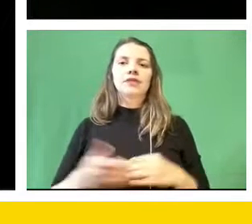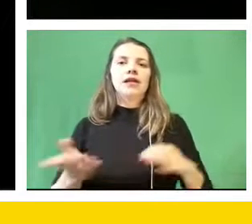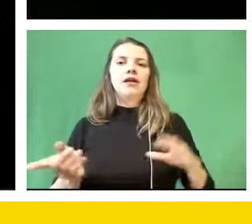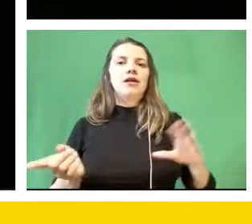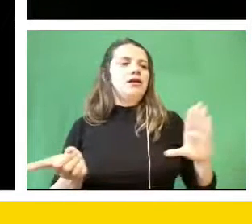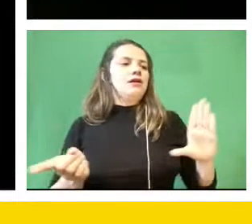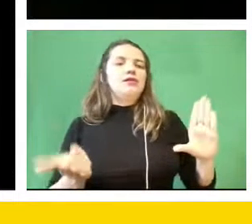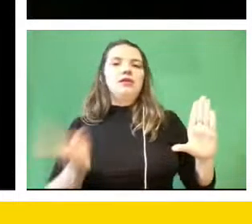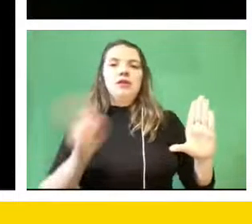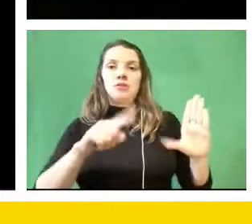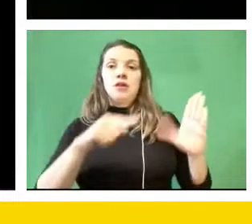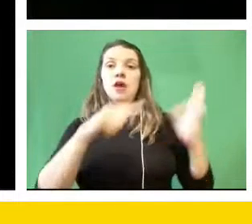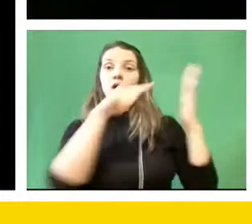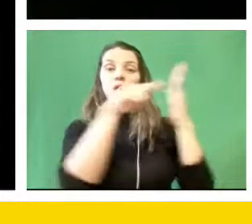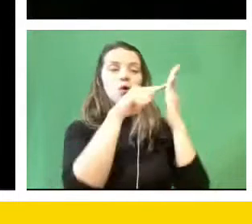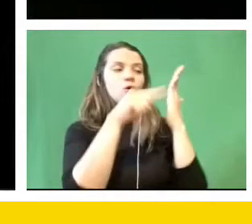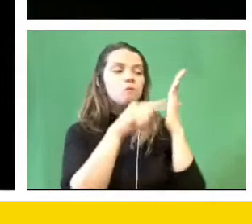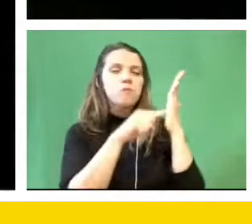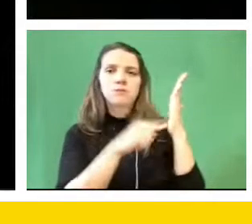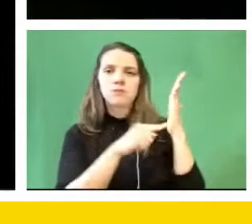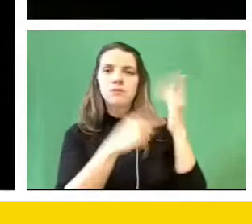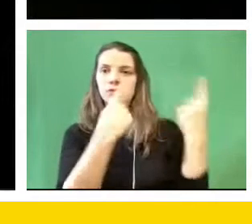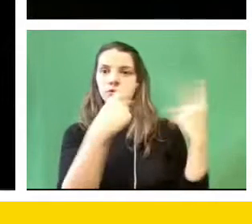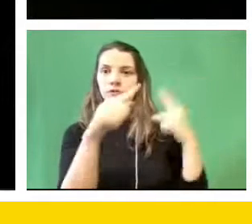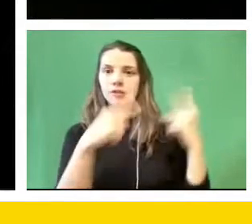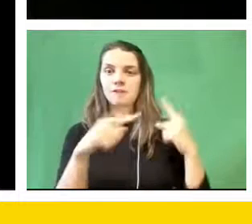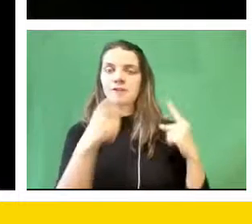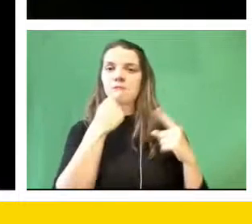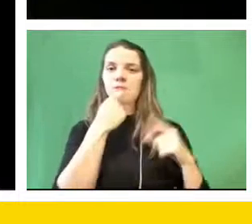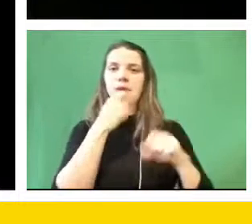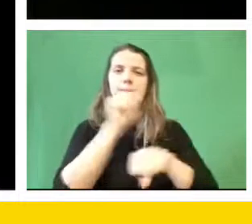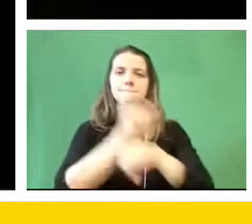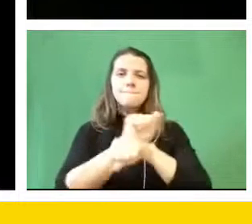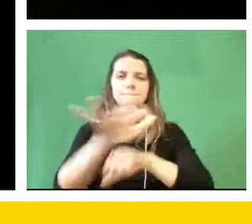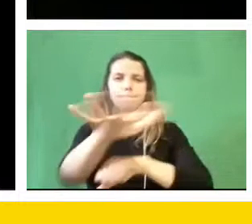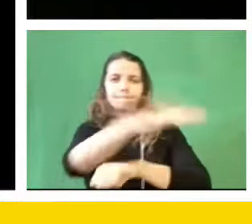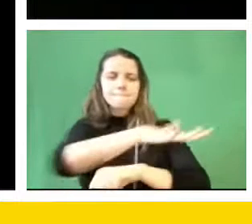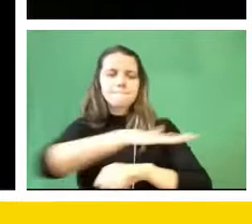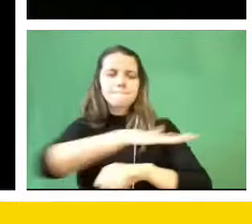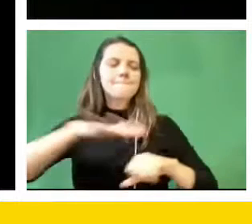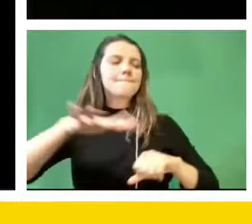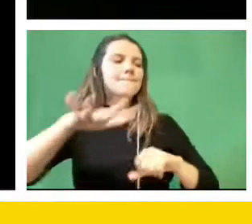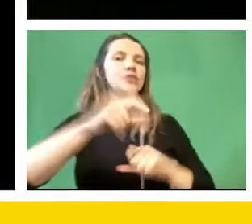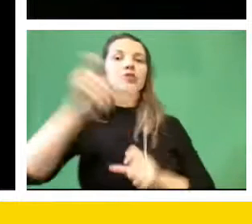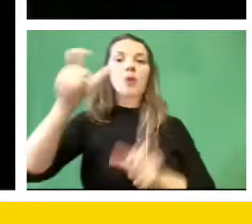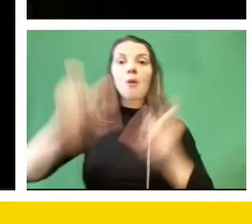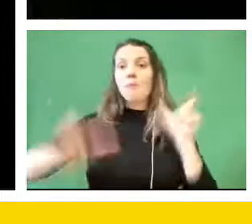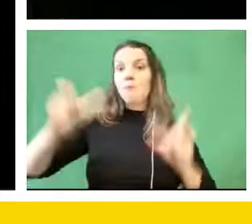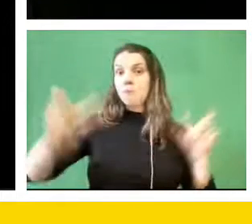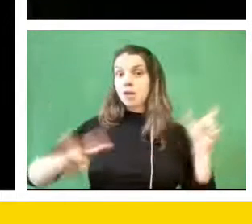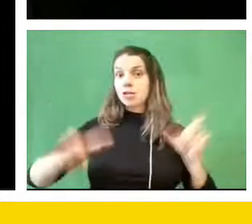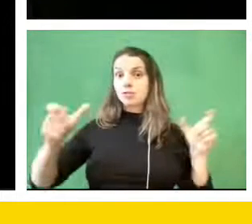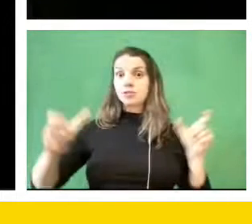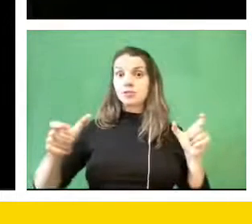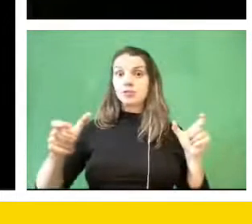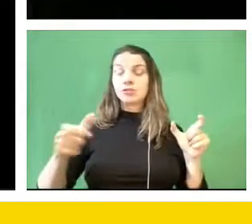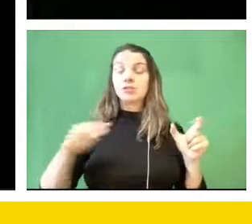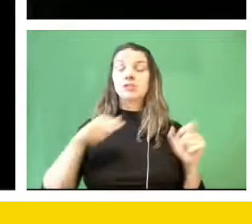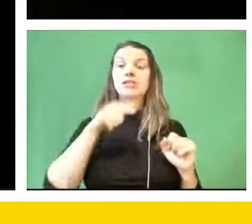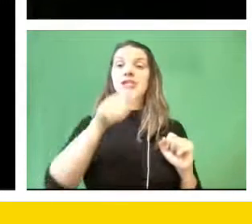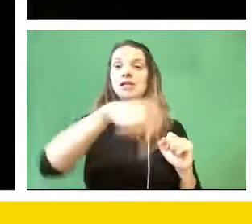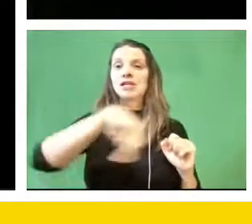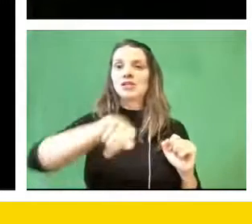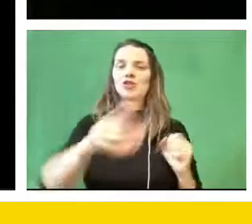siguientes: equiparado, los espacios deberían ser equiparados para cualquier tipo de usuario, deberían ser dúctiles para que cualquier tipo de